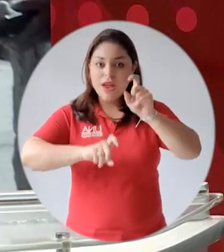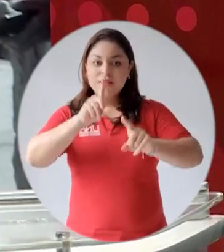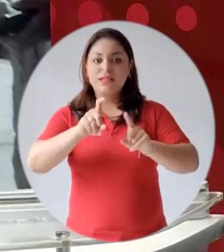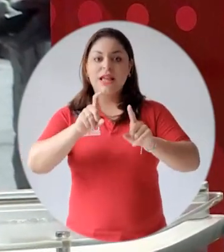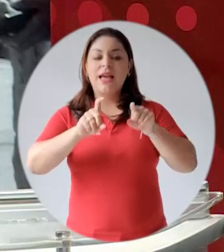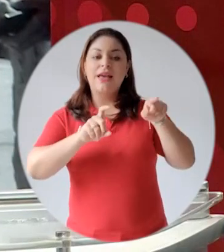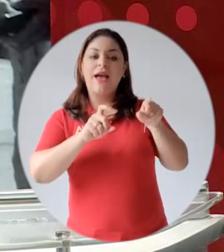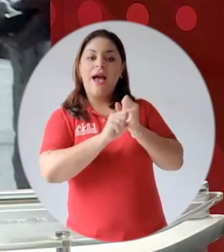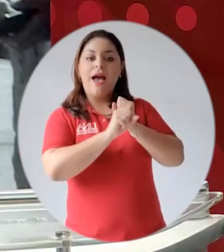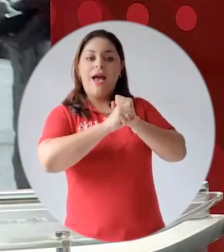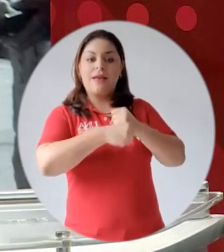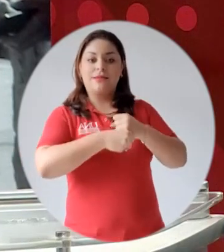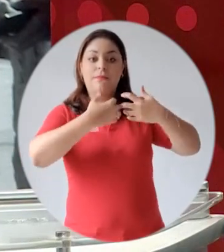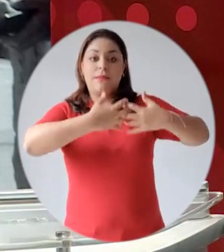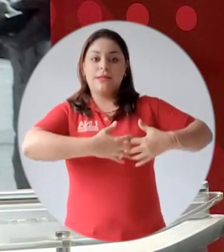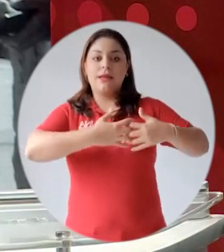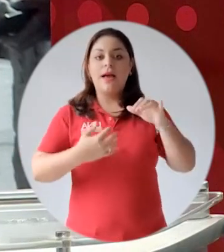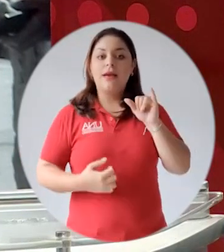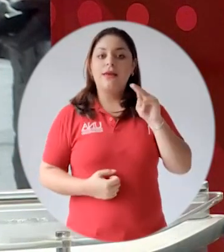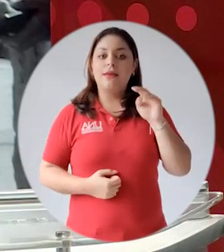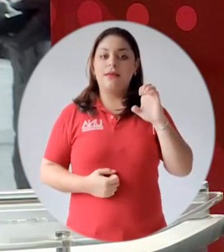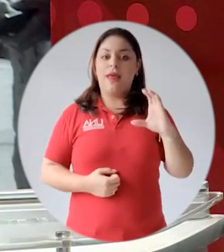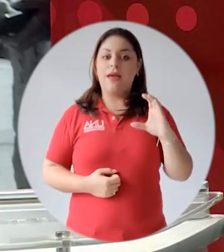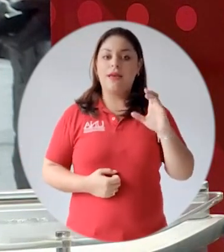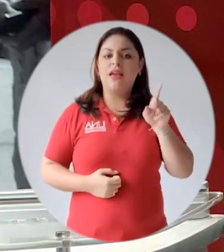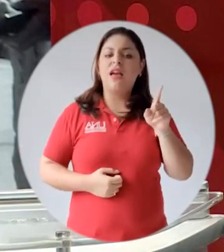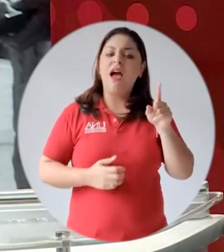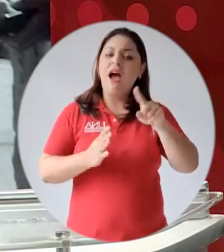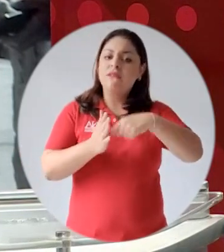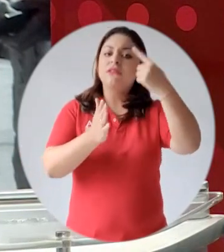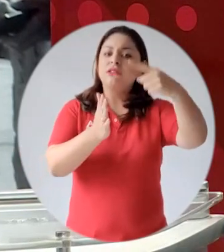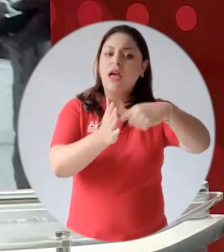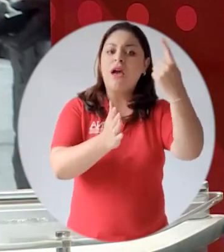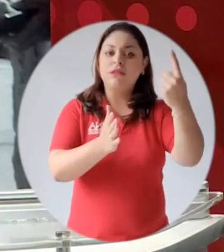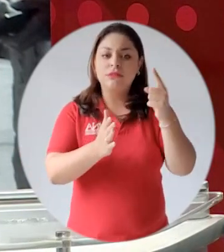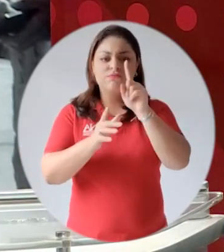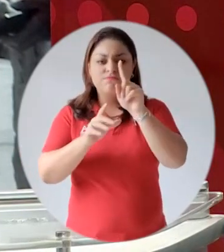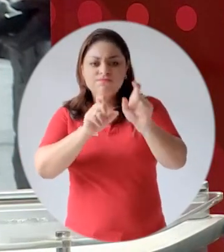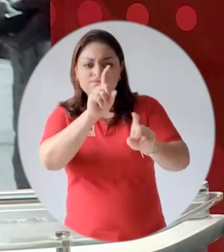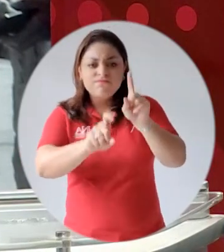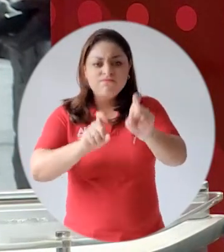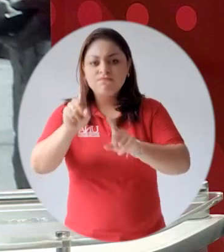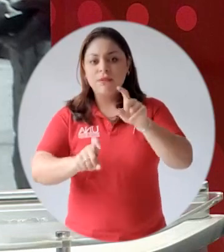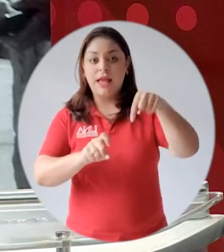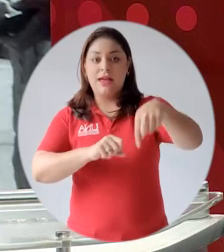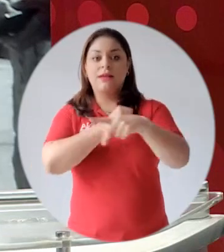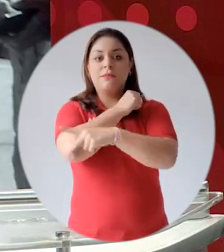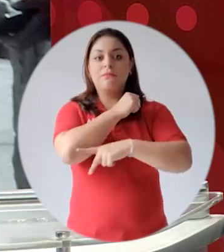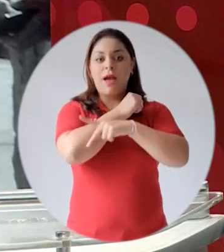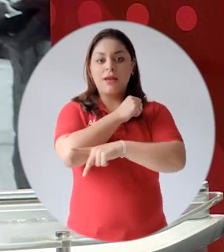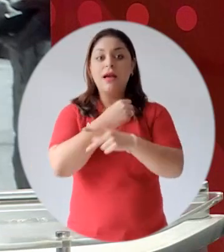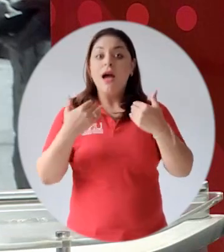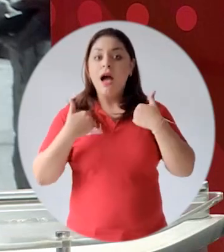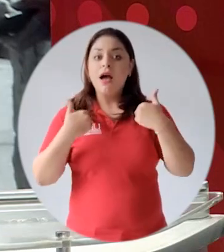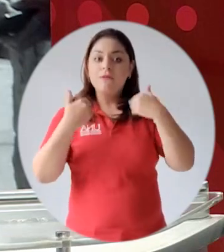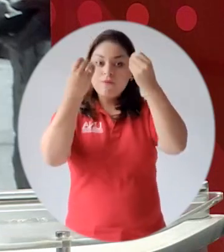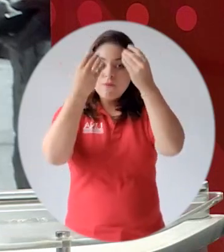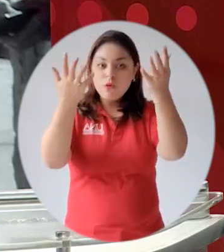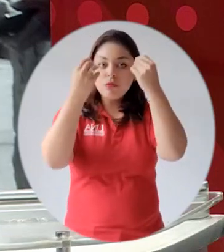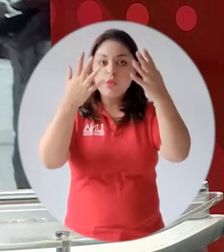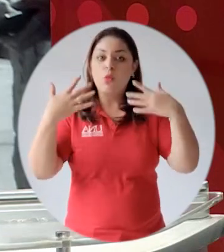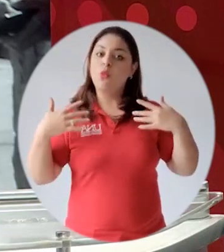el INEC cada cierto tiempo aquí en el país y que nos ofrece datos bien interesantes